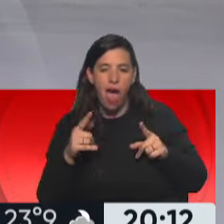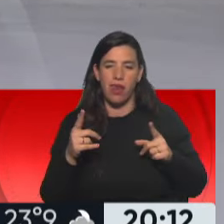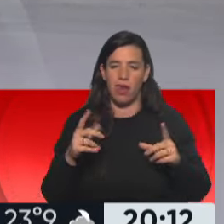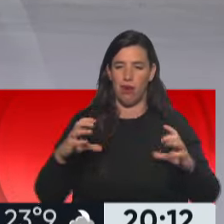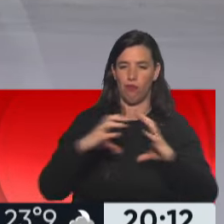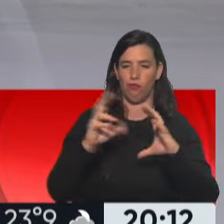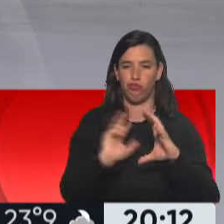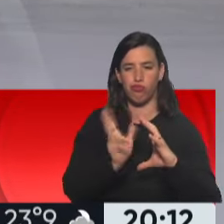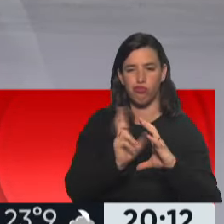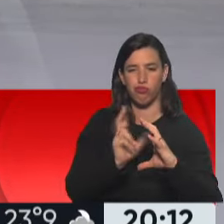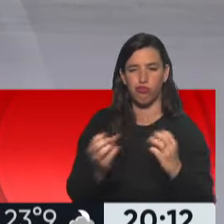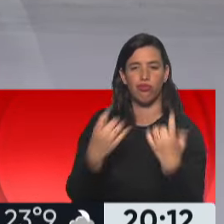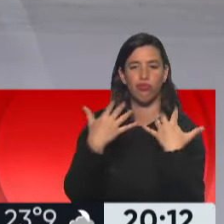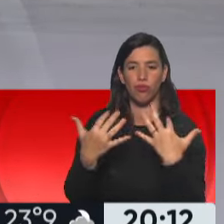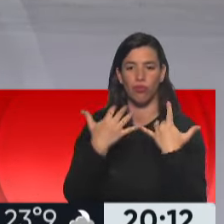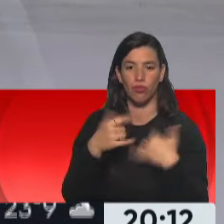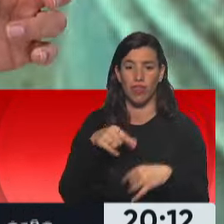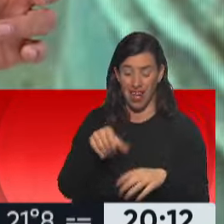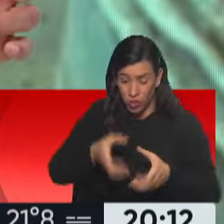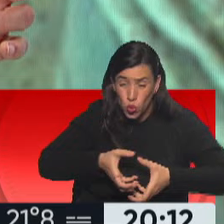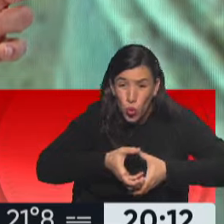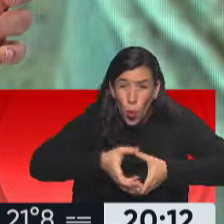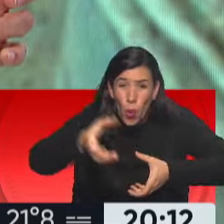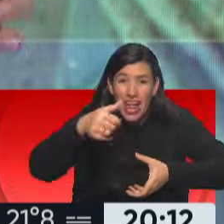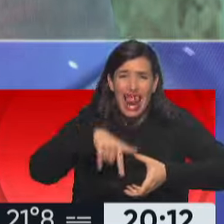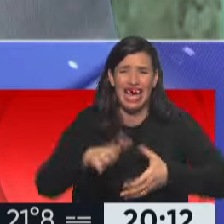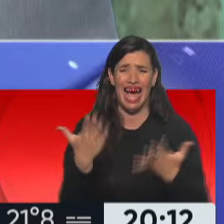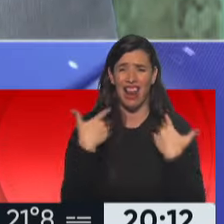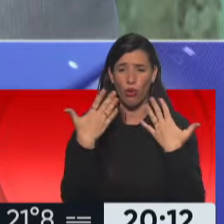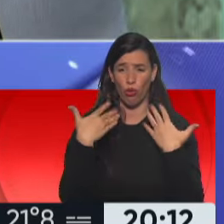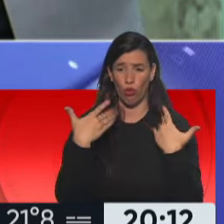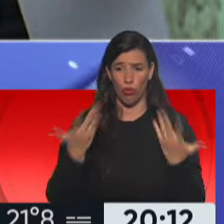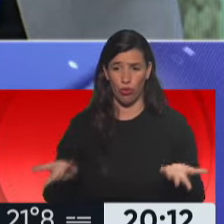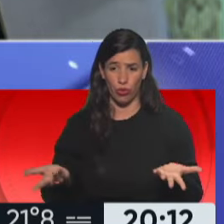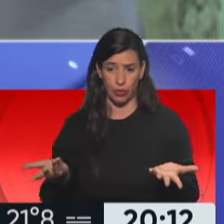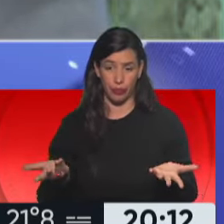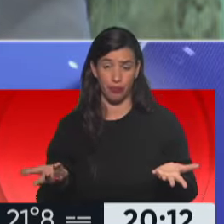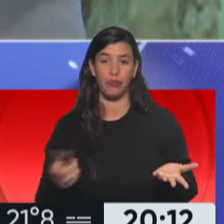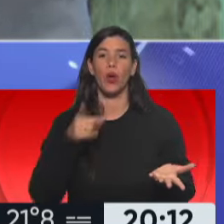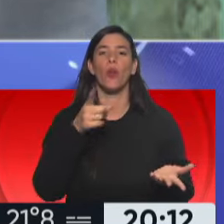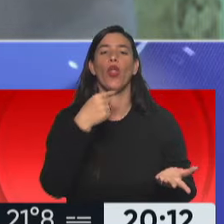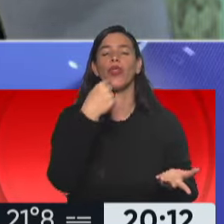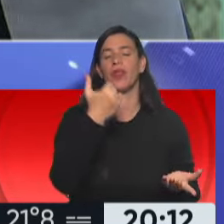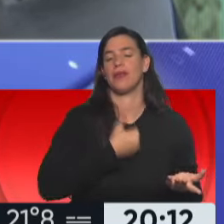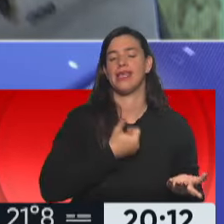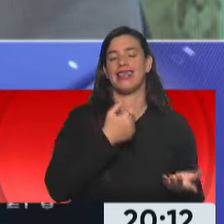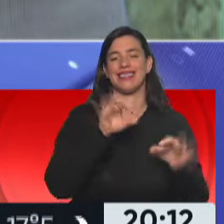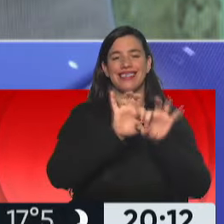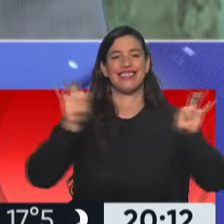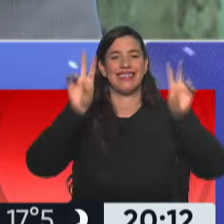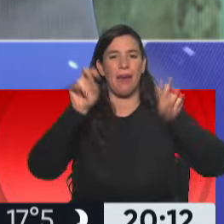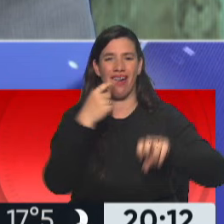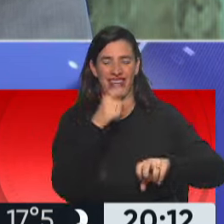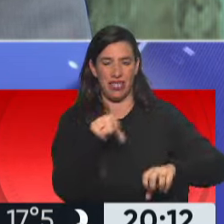túnel, ahí abajo. Me imagino. Vos decías el tema de la varilla. Pensá que el túnel